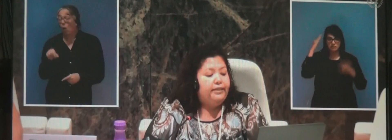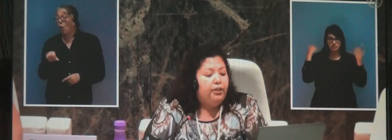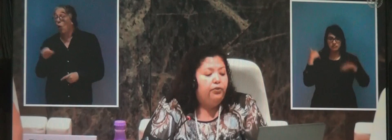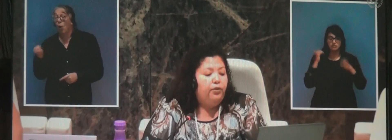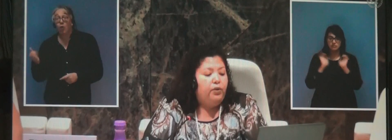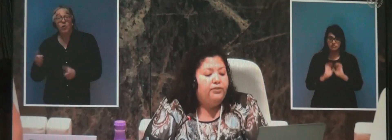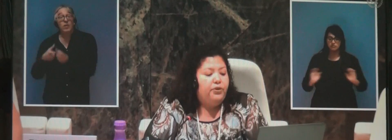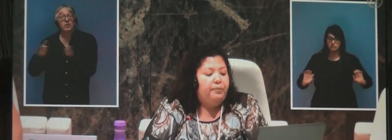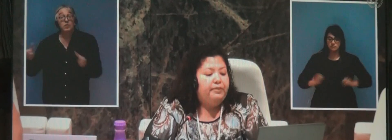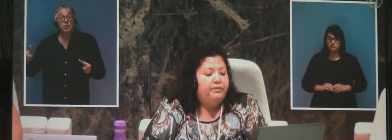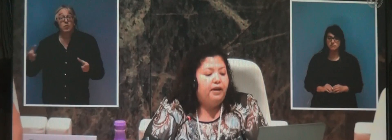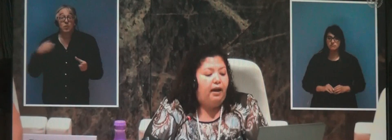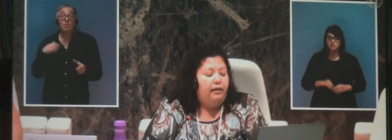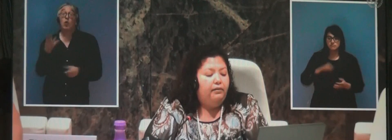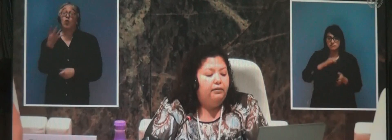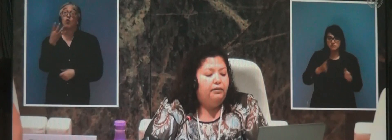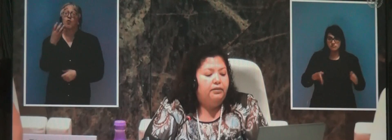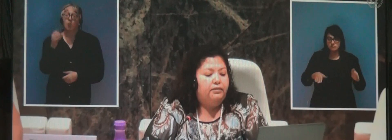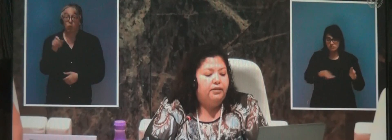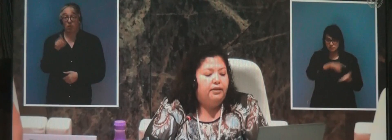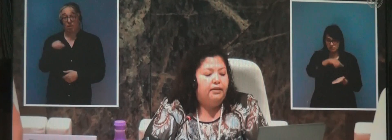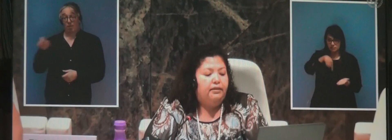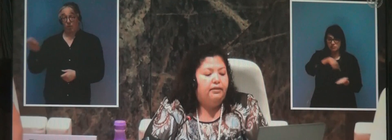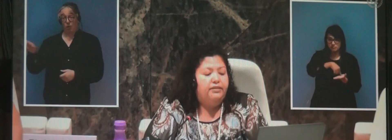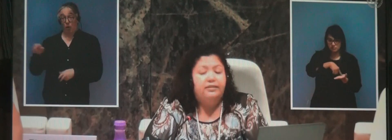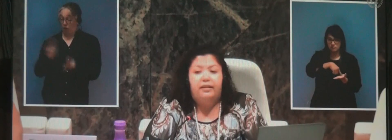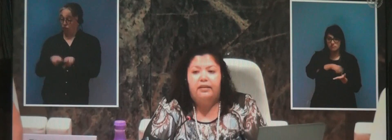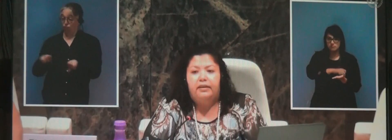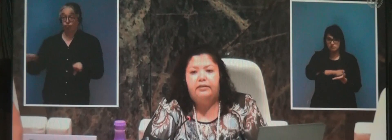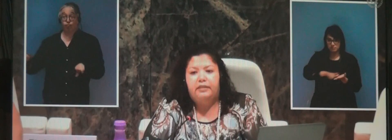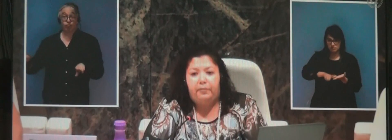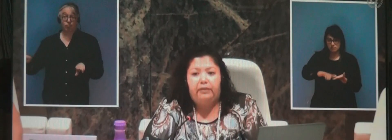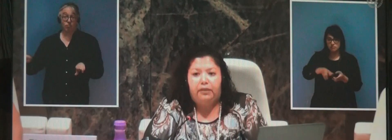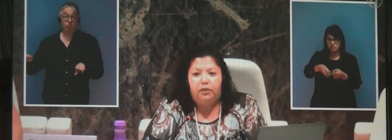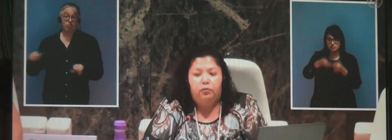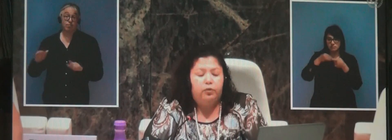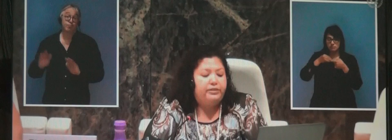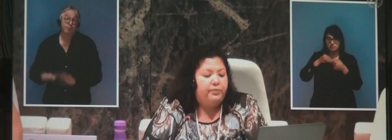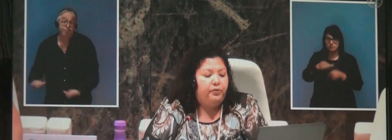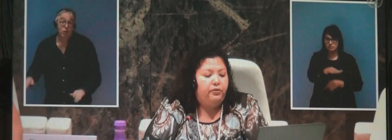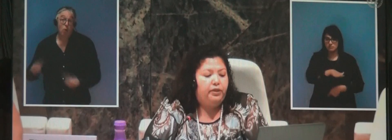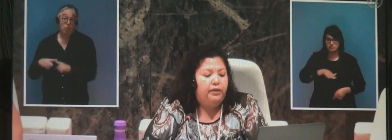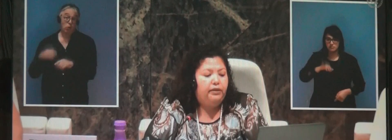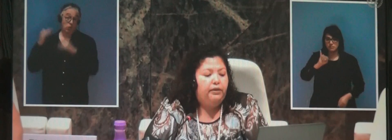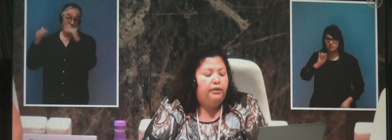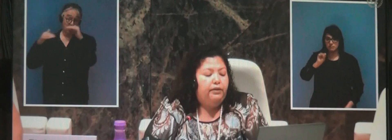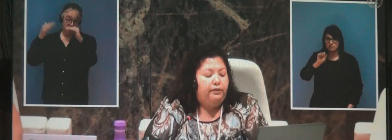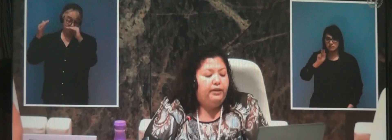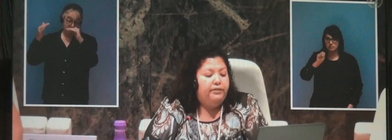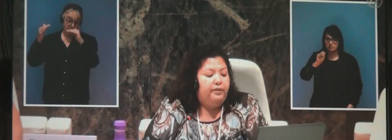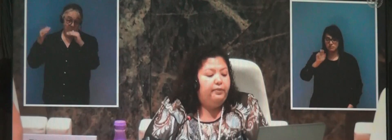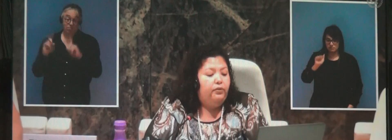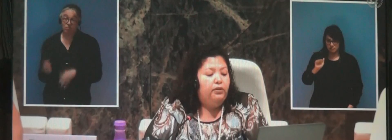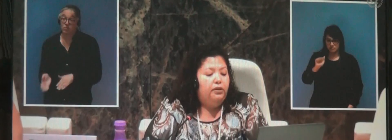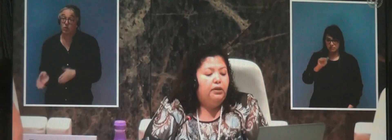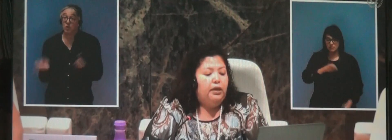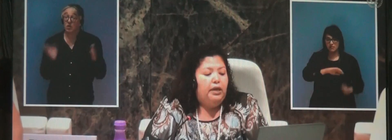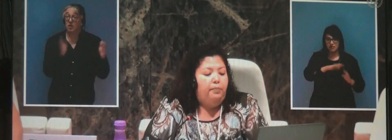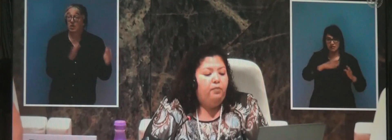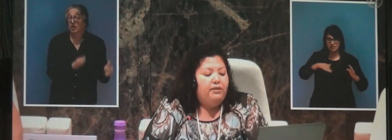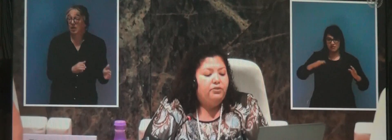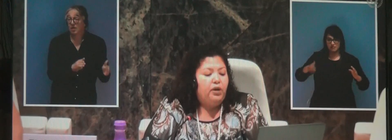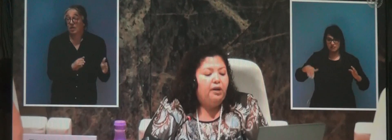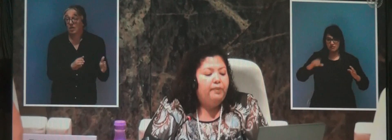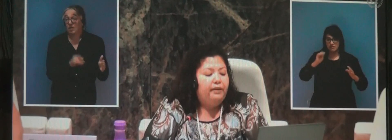En el Centro de Educación Especial, es el ISNA de San Martín, un municipio de El Salvador,